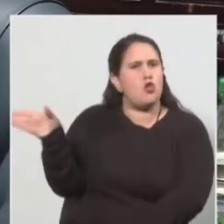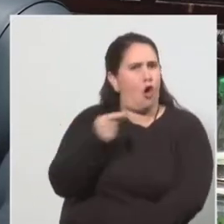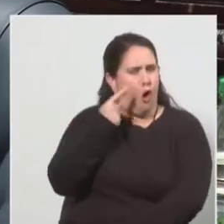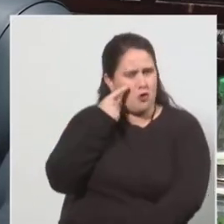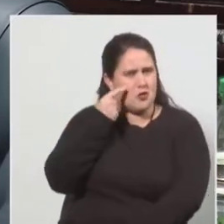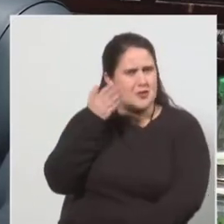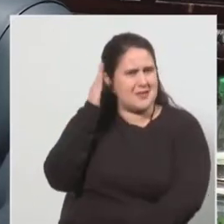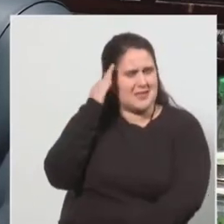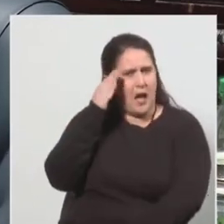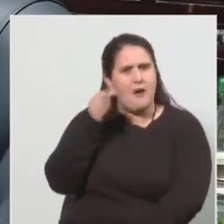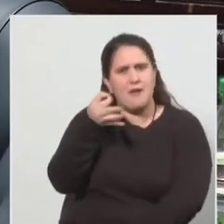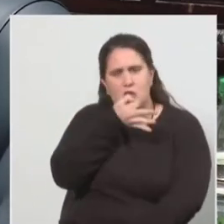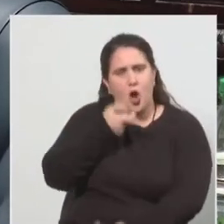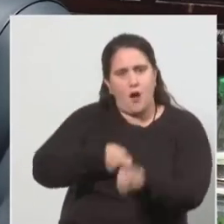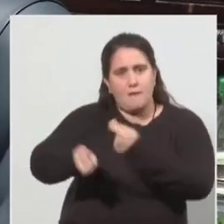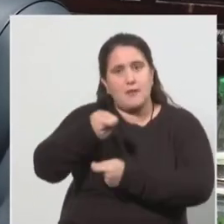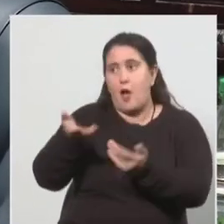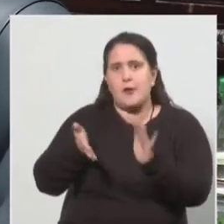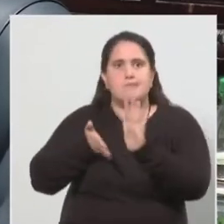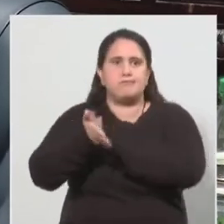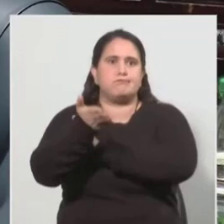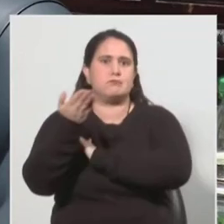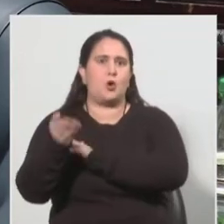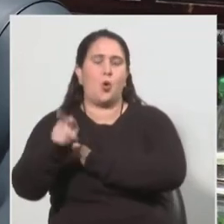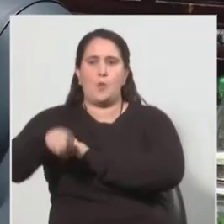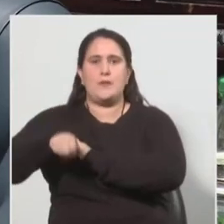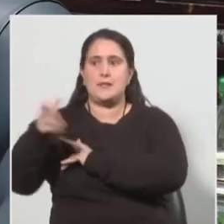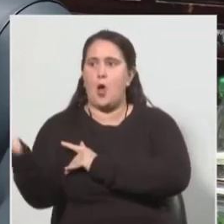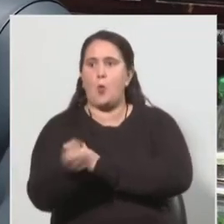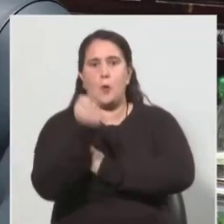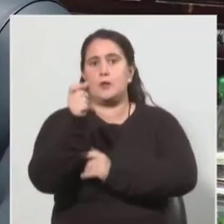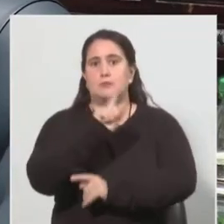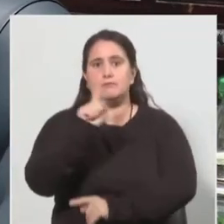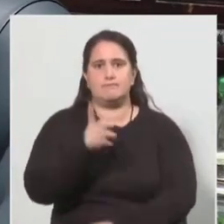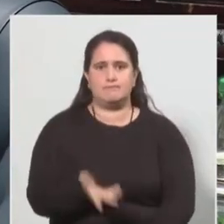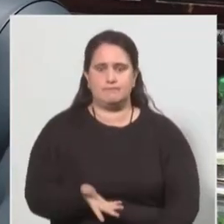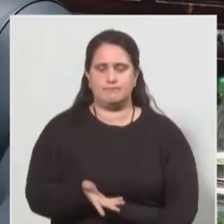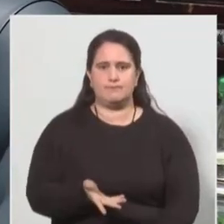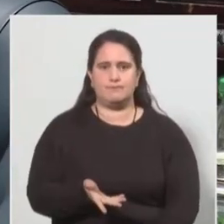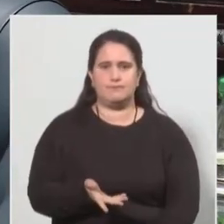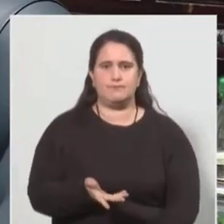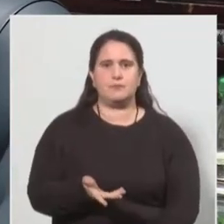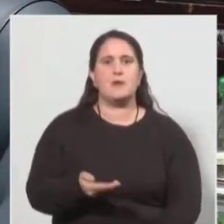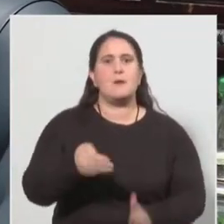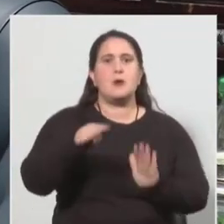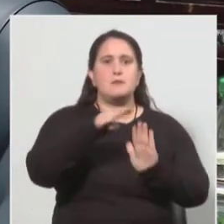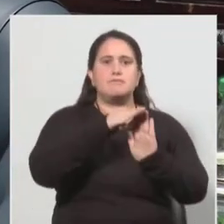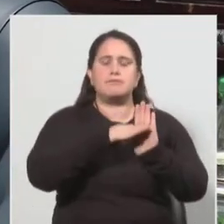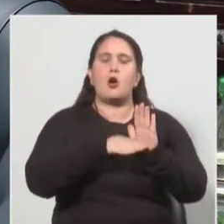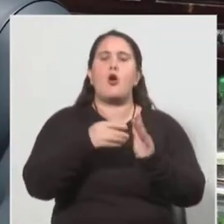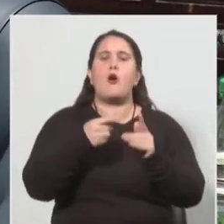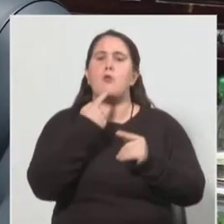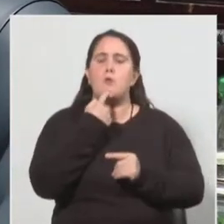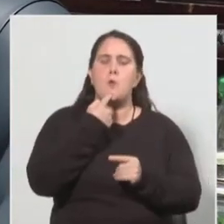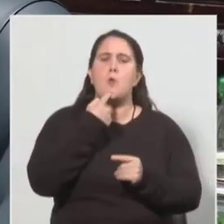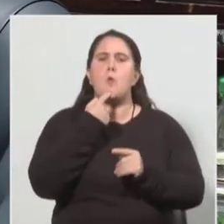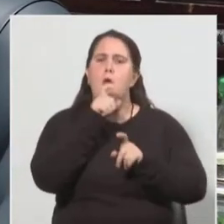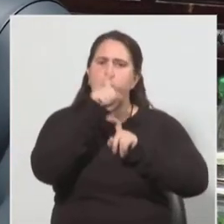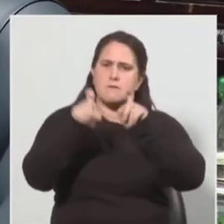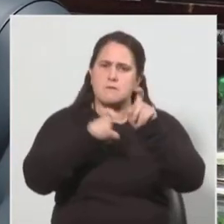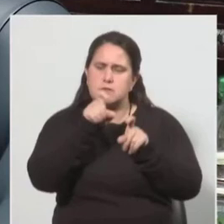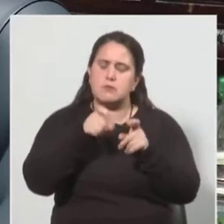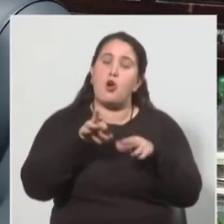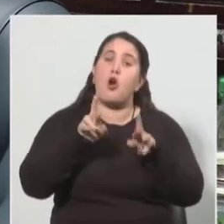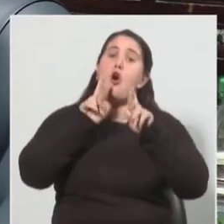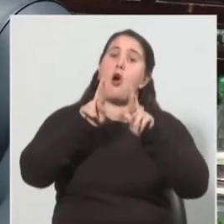hoy prófugo de la justicia a nivel internacional. Vamos a presentar una serie de interrogantes que